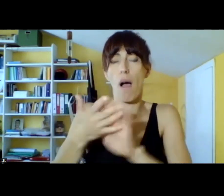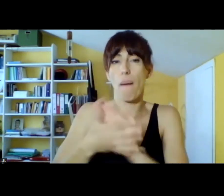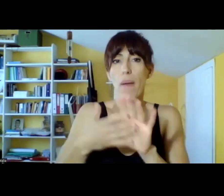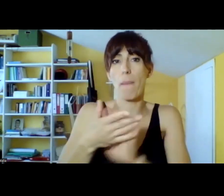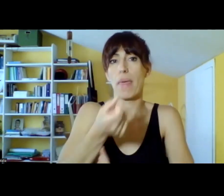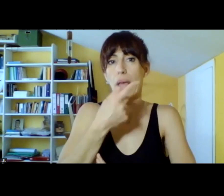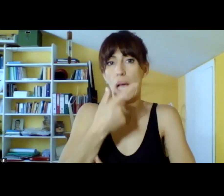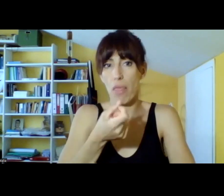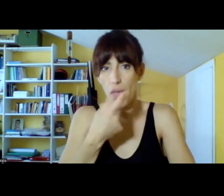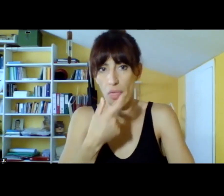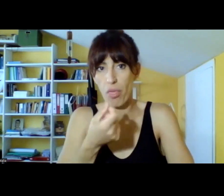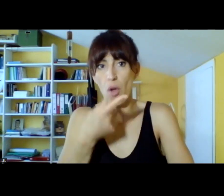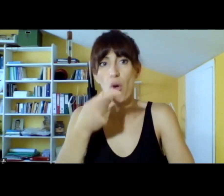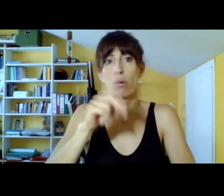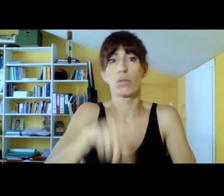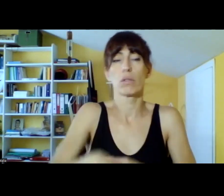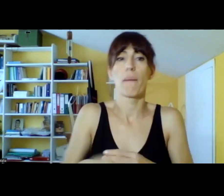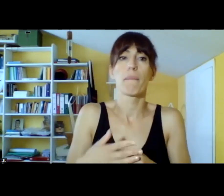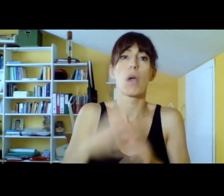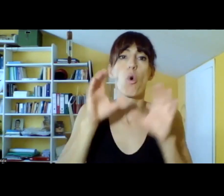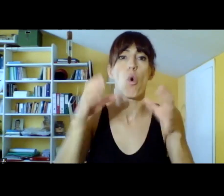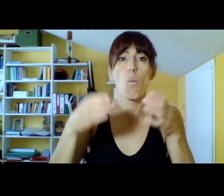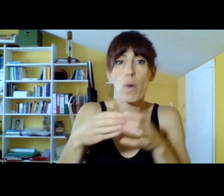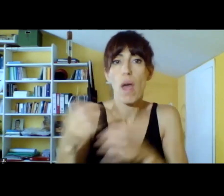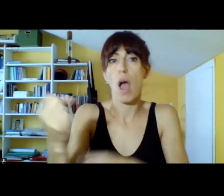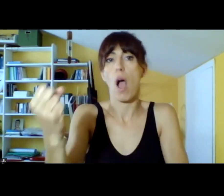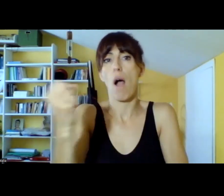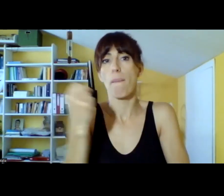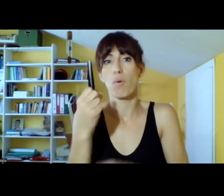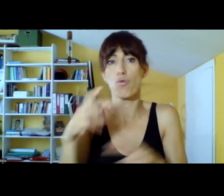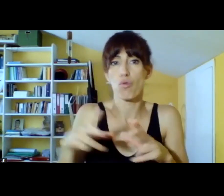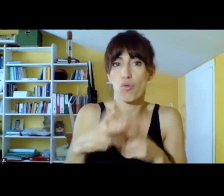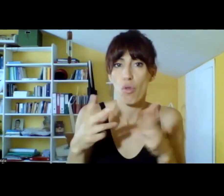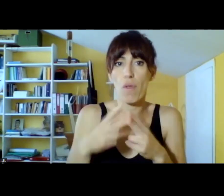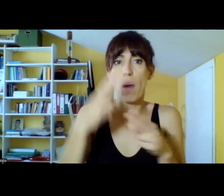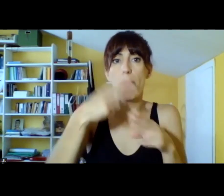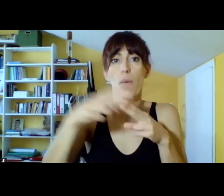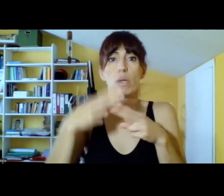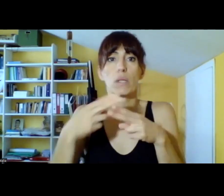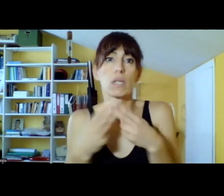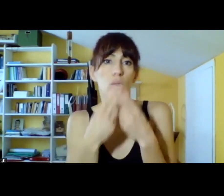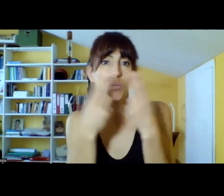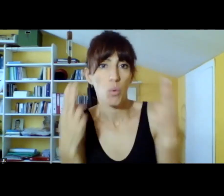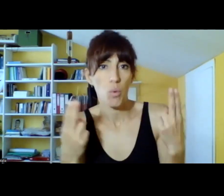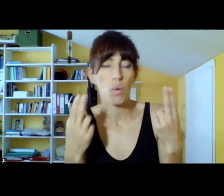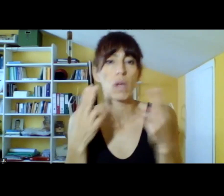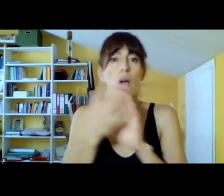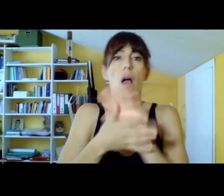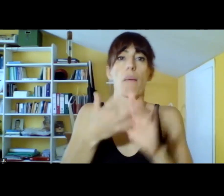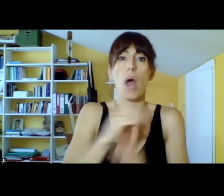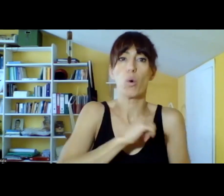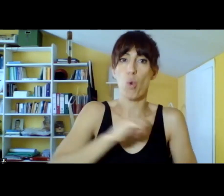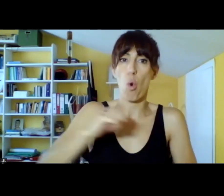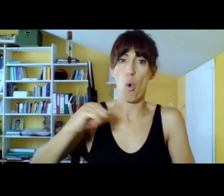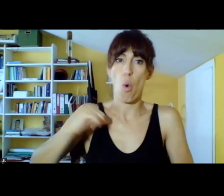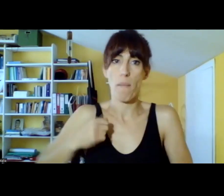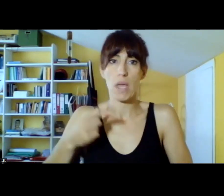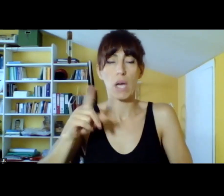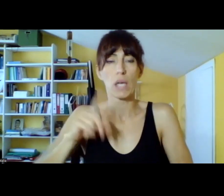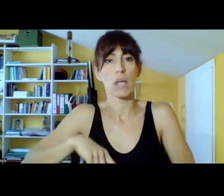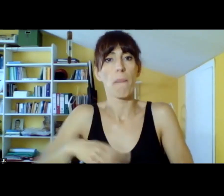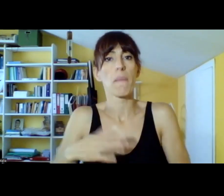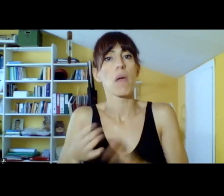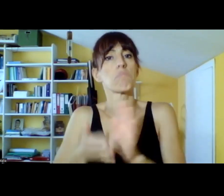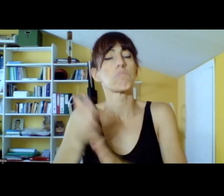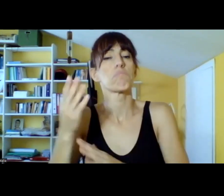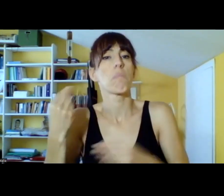medicalización, vamos a hablar de comunidad, de apoyo social, de políticas públicas, vamos a hablar de autonomía, de emancipación, de